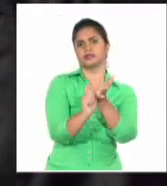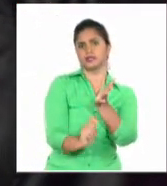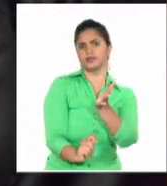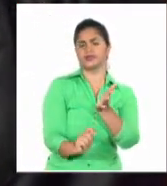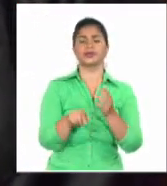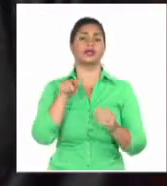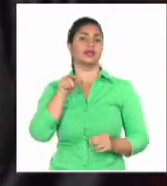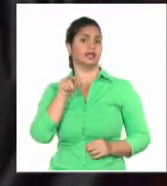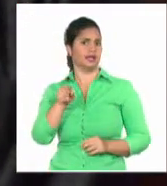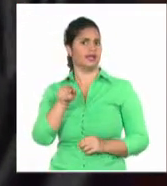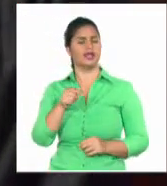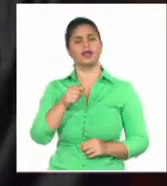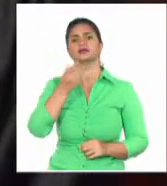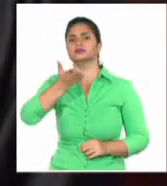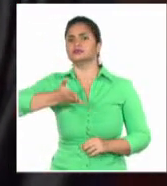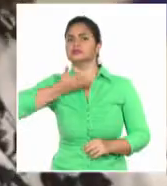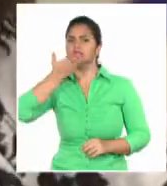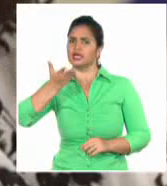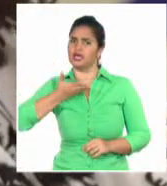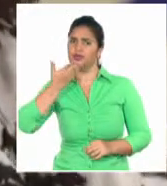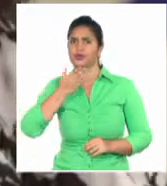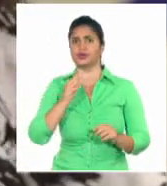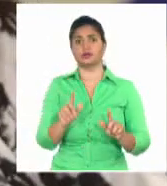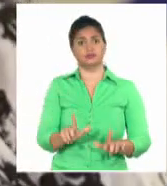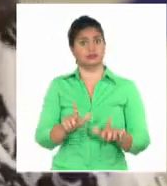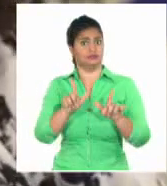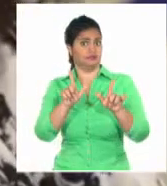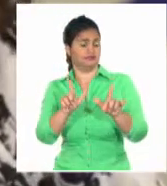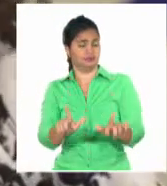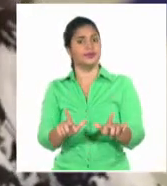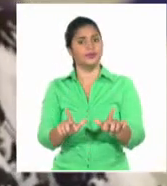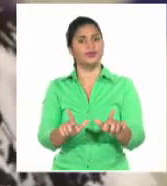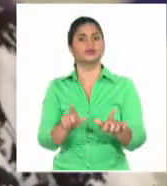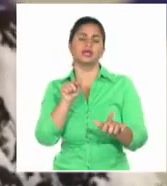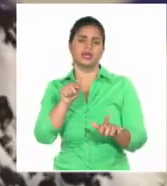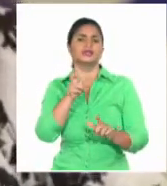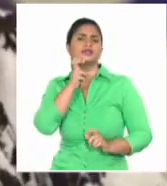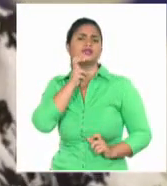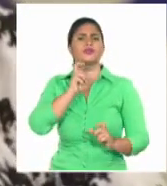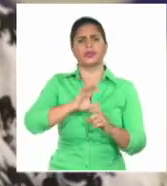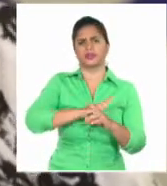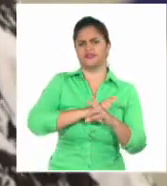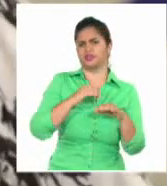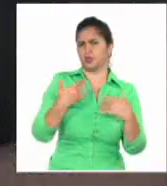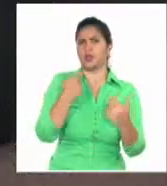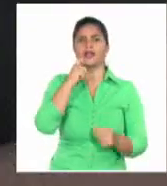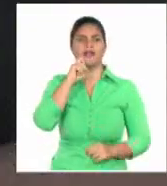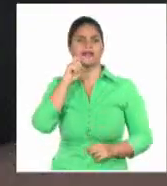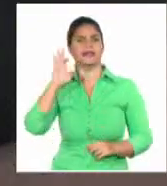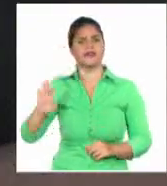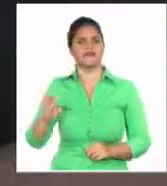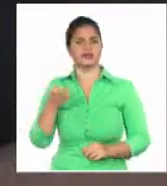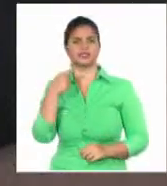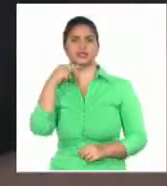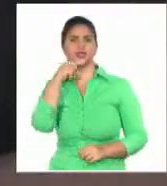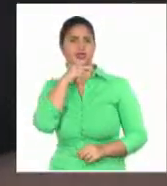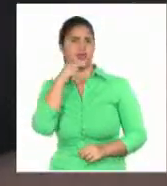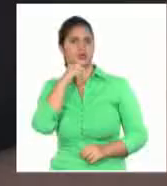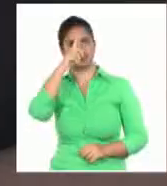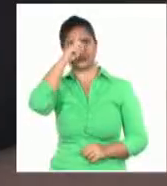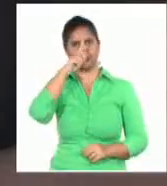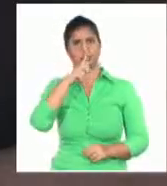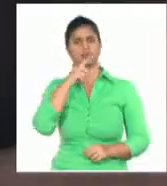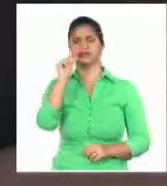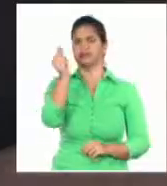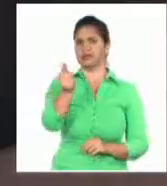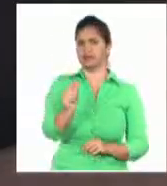y también narradora. Su obra se ha traducido al inglés, francés, ruso, portugués, italiano,